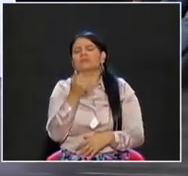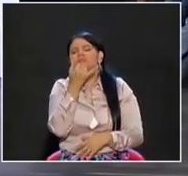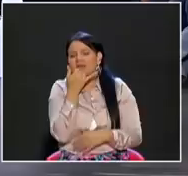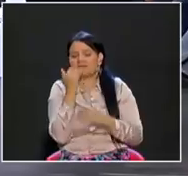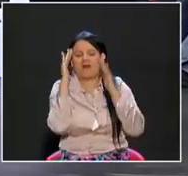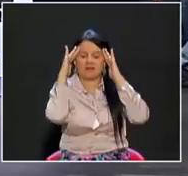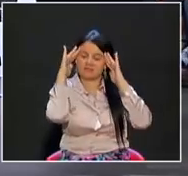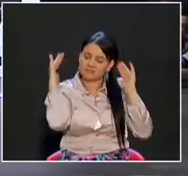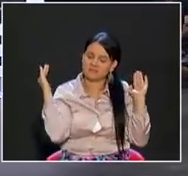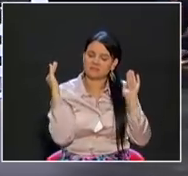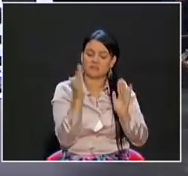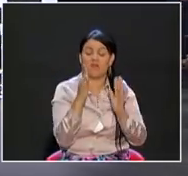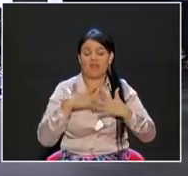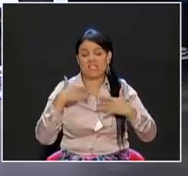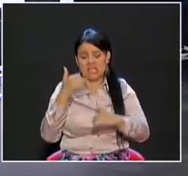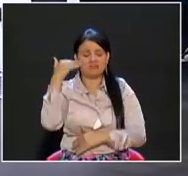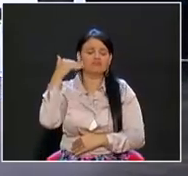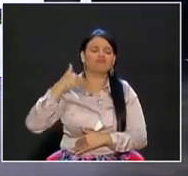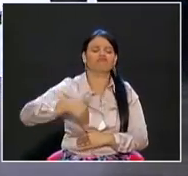verdadera